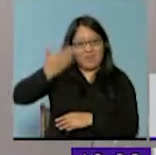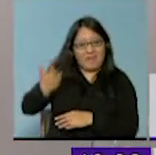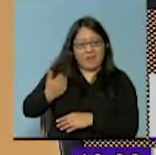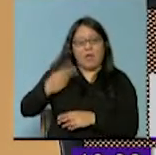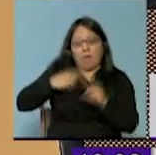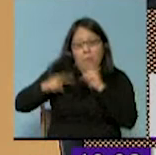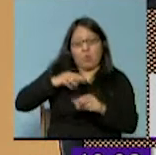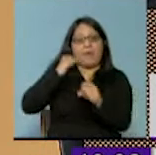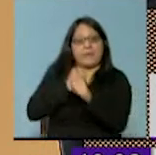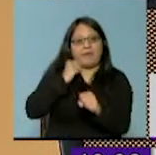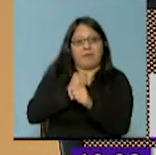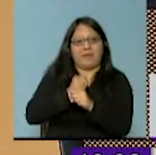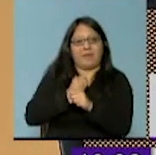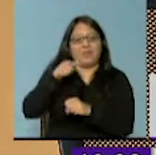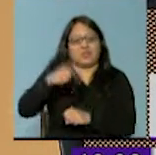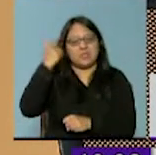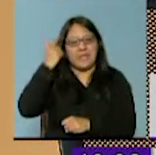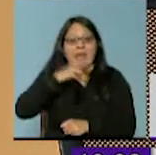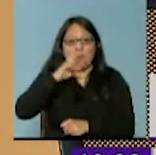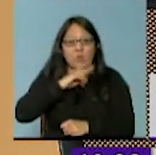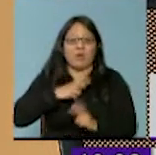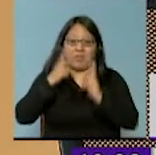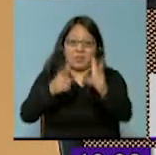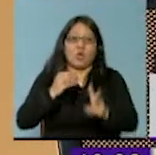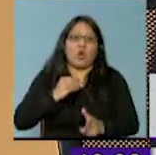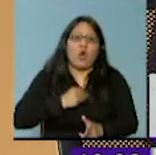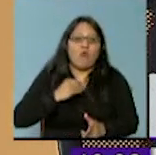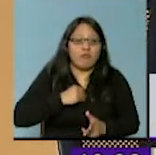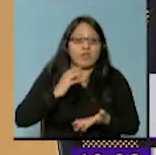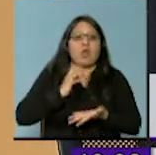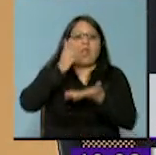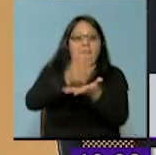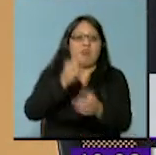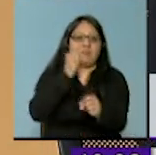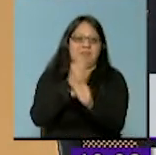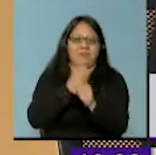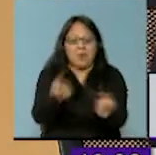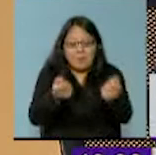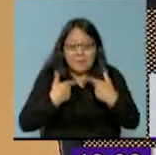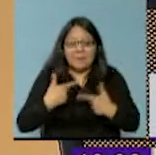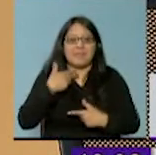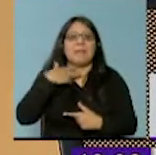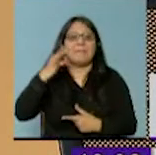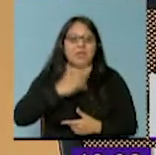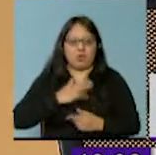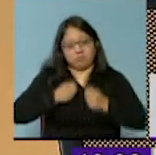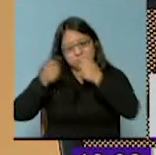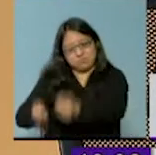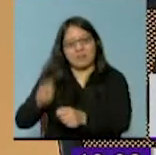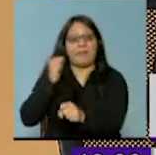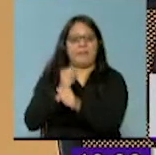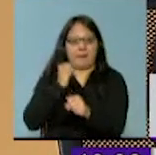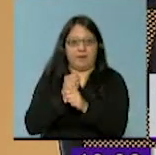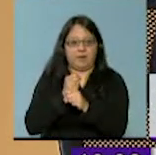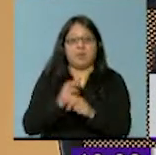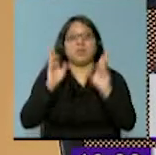Quiero creer en la bolsa de empleo, porque es una solución para los jujeños y es una manera de demostrar que se puede seguir adelante, que este tipo de